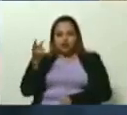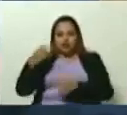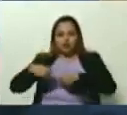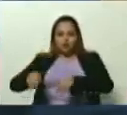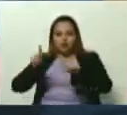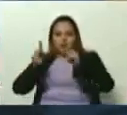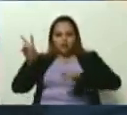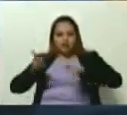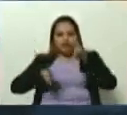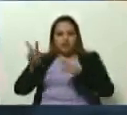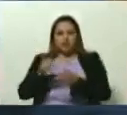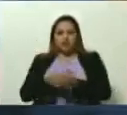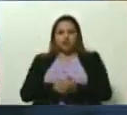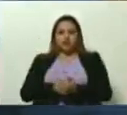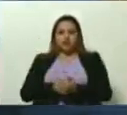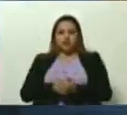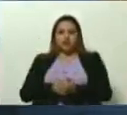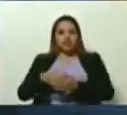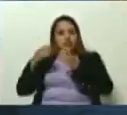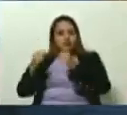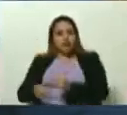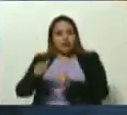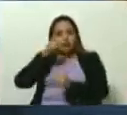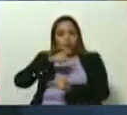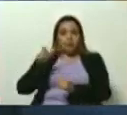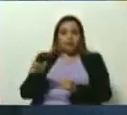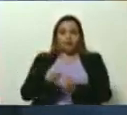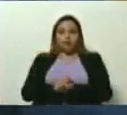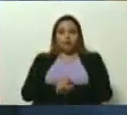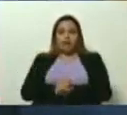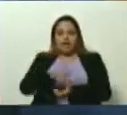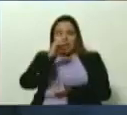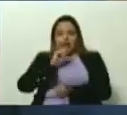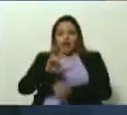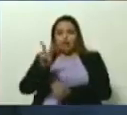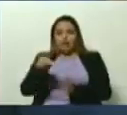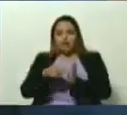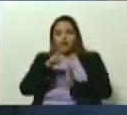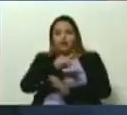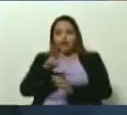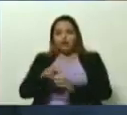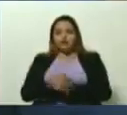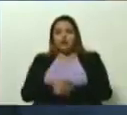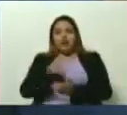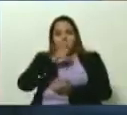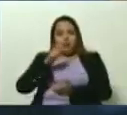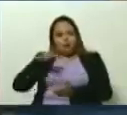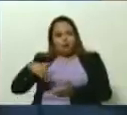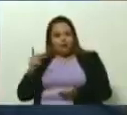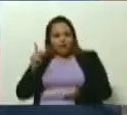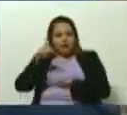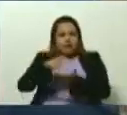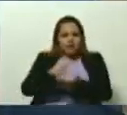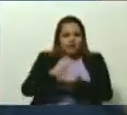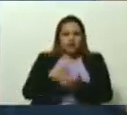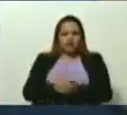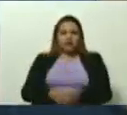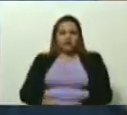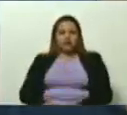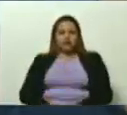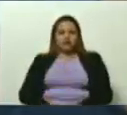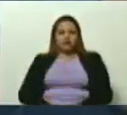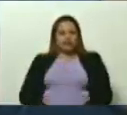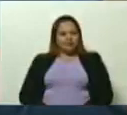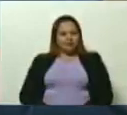de exposición de Seguridad Ciudadana 2022, el pueblo puede venir para empoderar